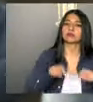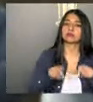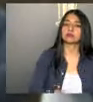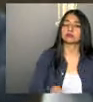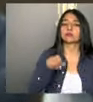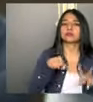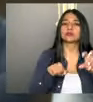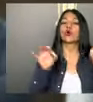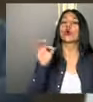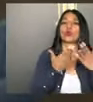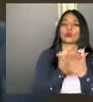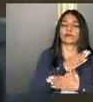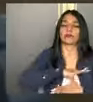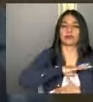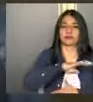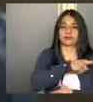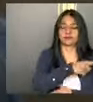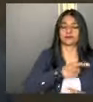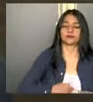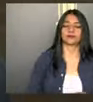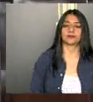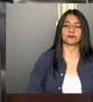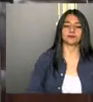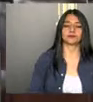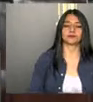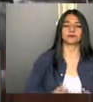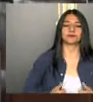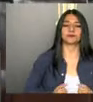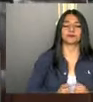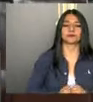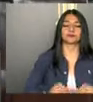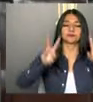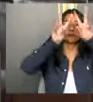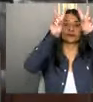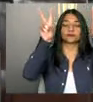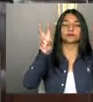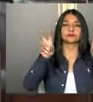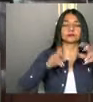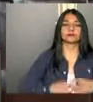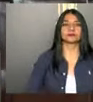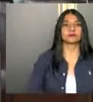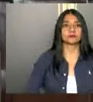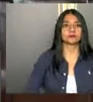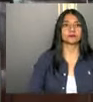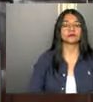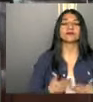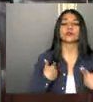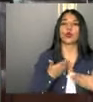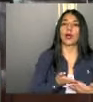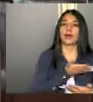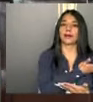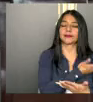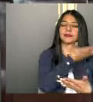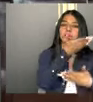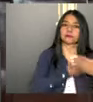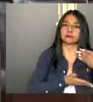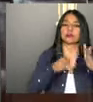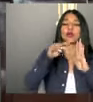quedará para la nueva administración? Muchas gracias. Con respecto al, recuerde usted que se hizo una reforma a la